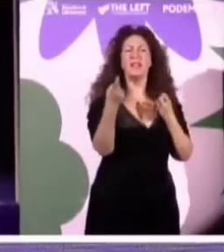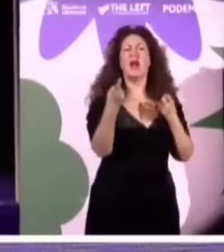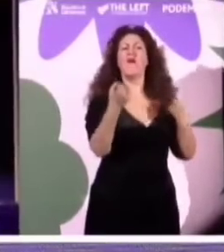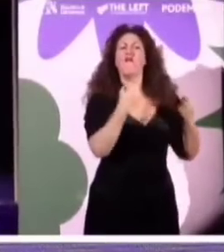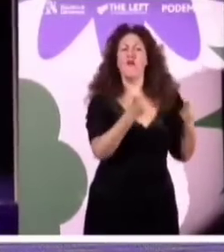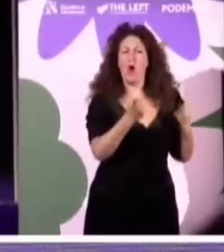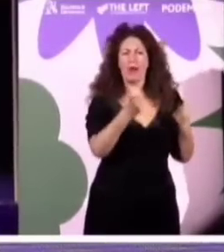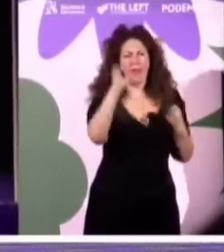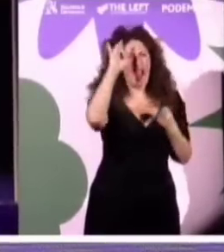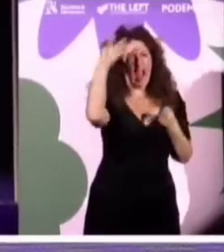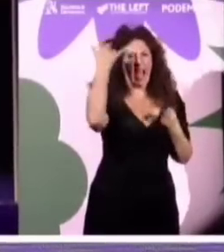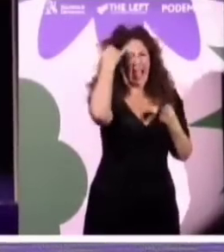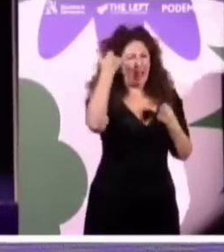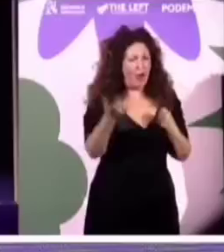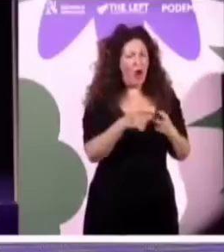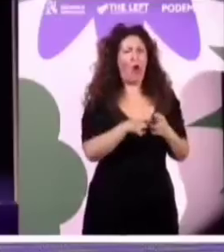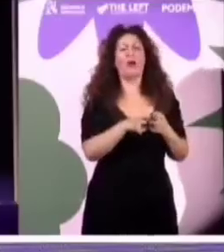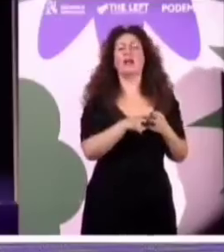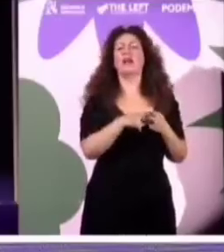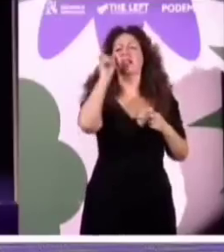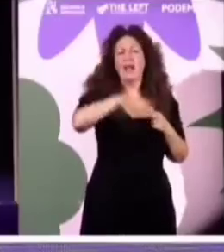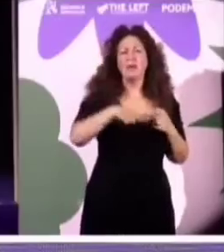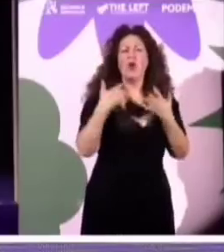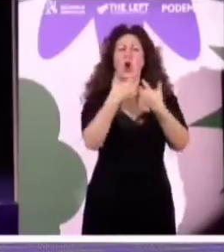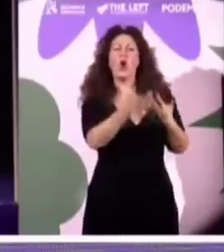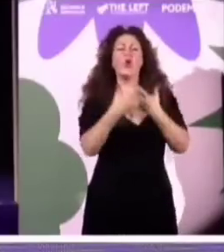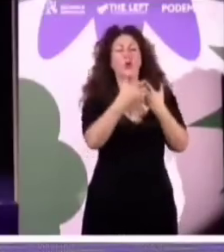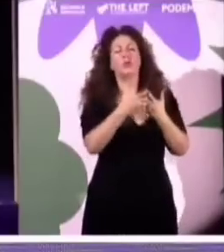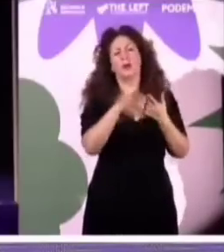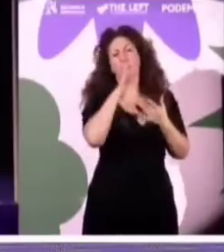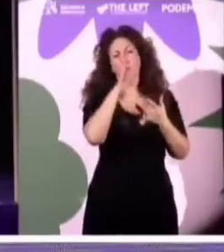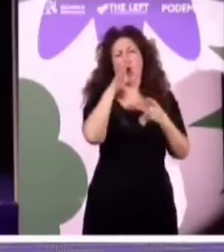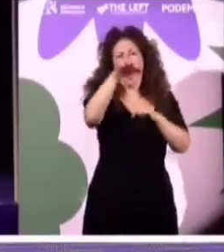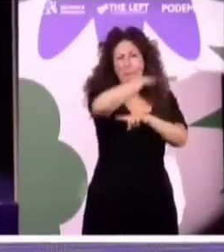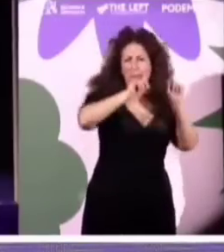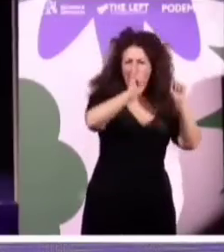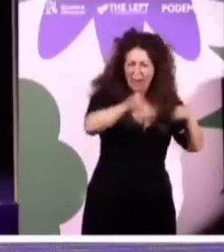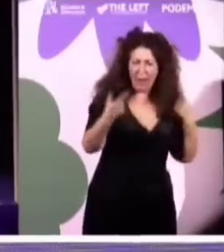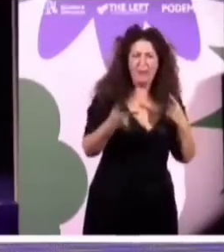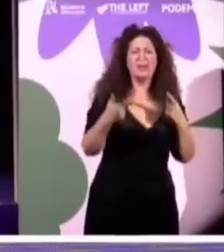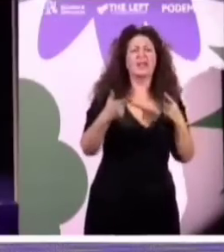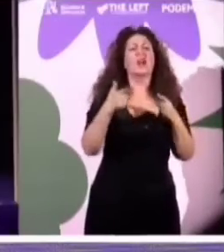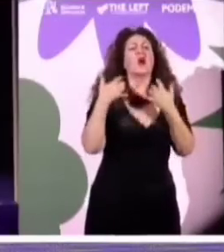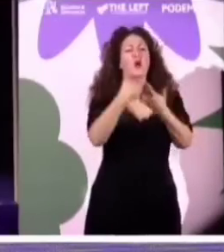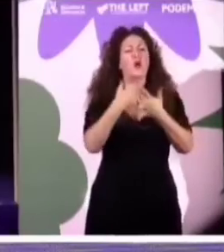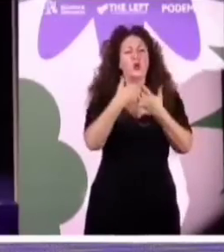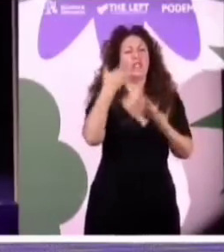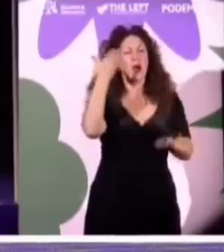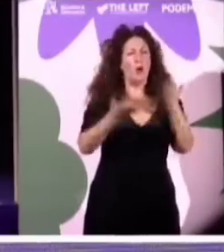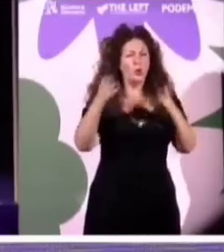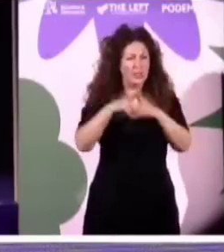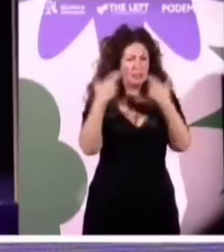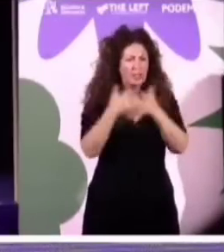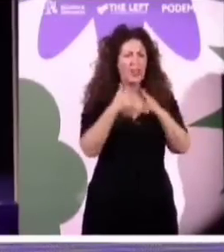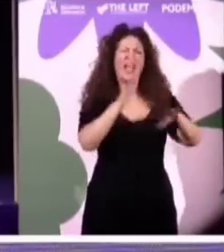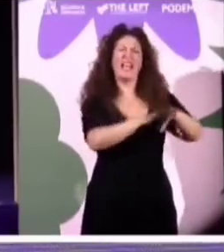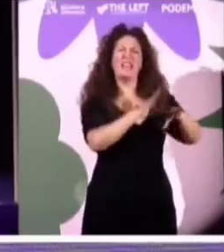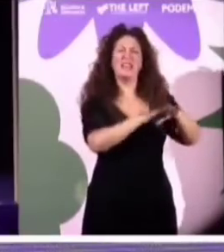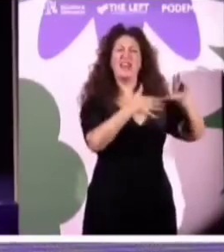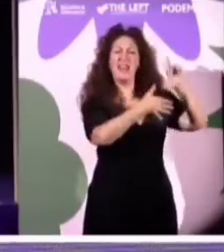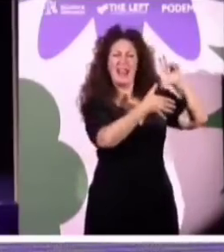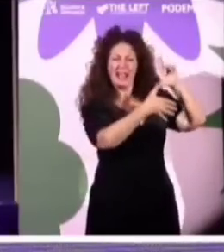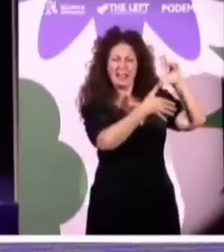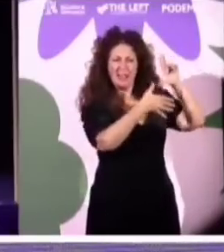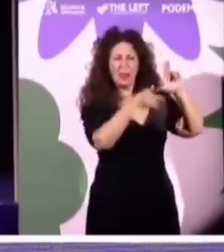ideológica. Necesitamos que a la lucha por el medio ambiente y a la lucha por la justicia social, la izquierda latinoamericana plantee